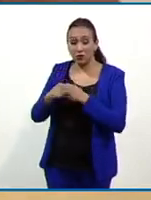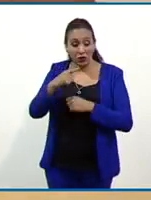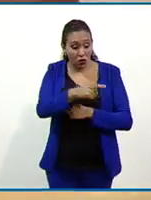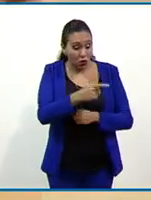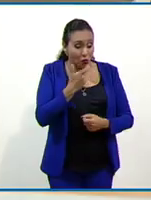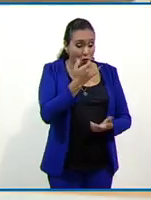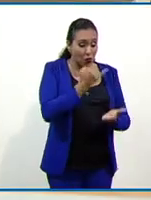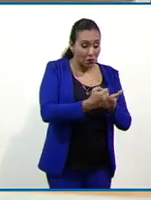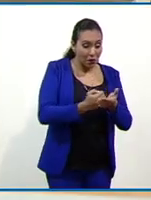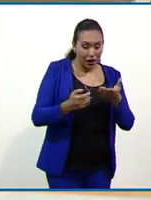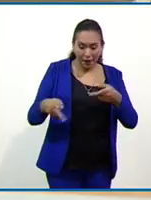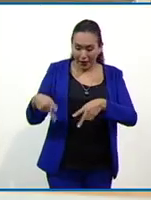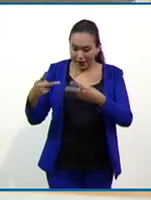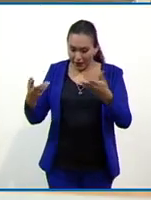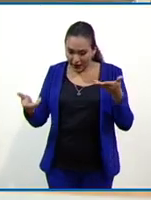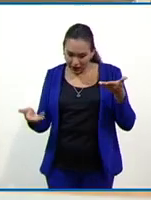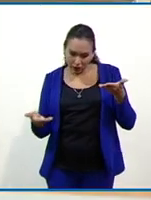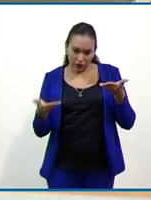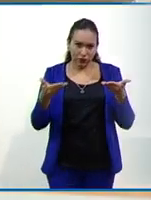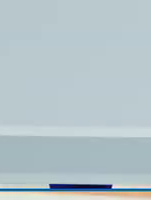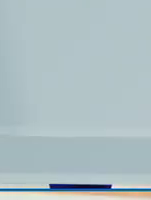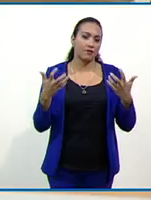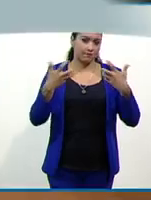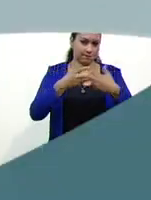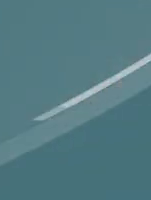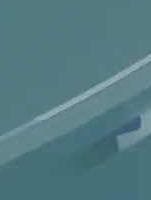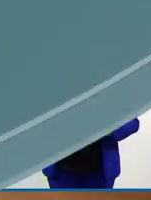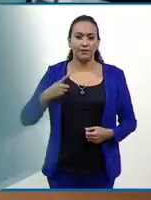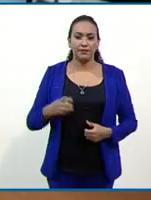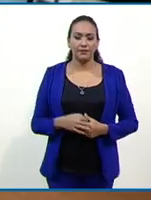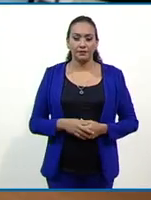de la Federación, Mario López Peña.